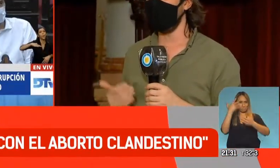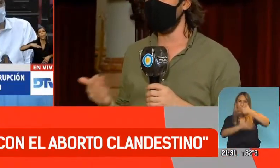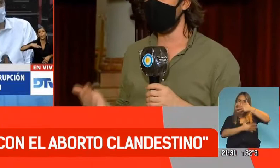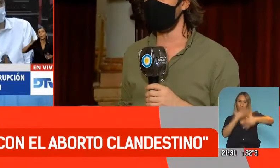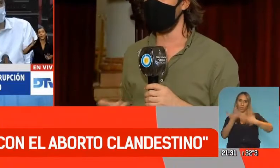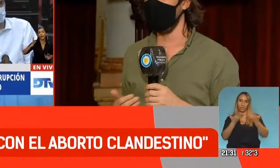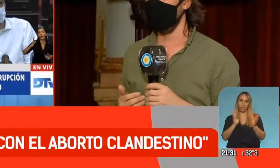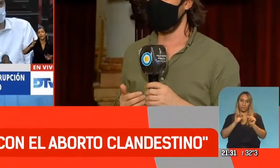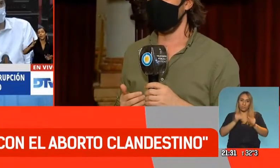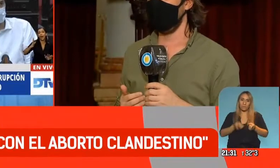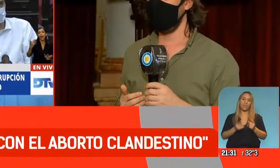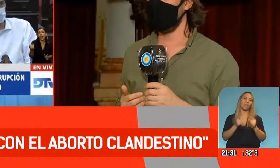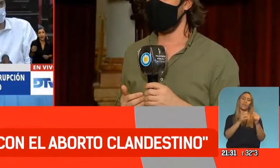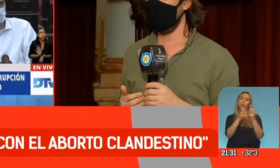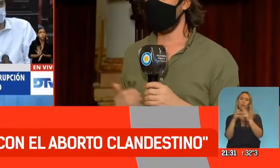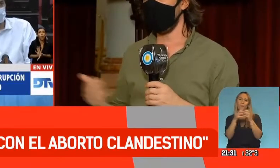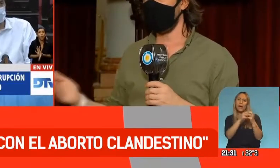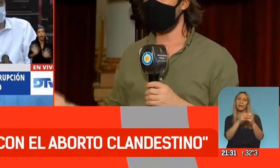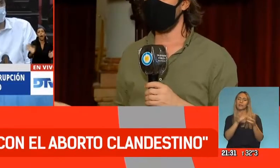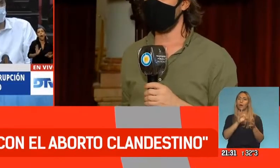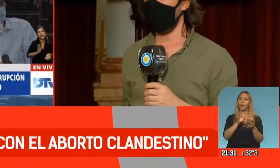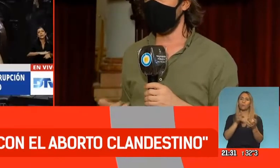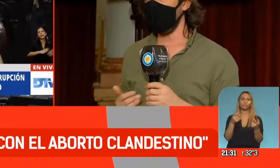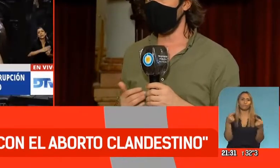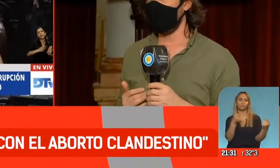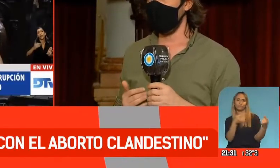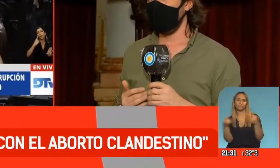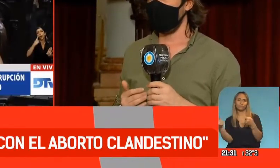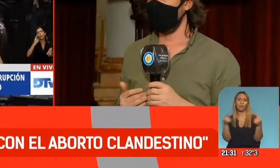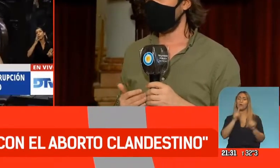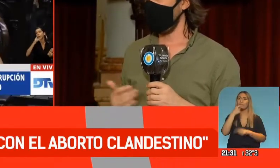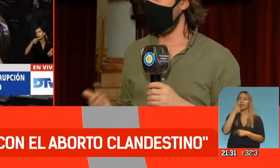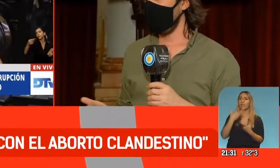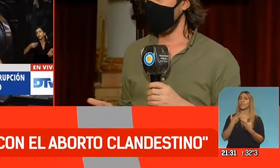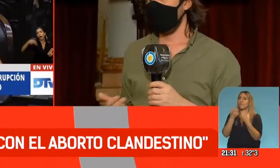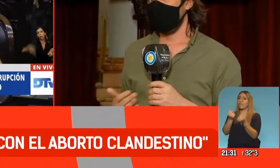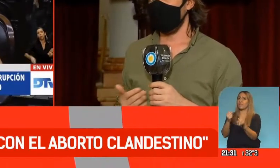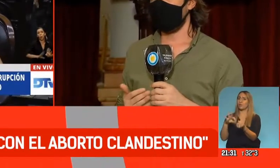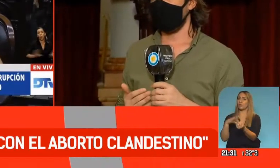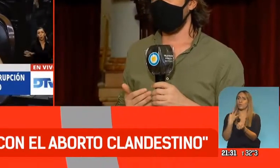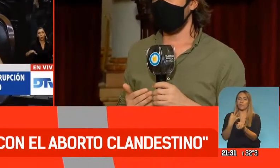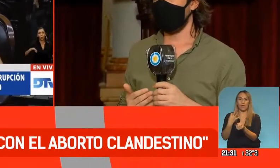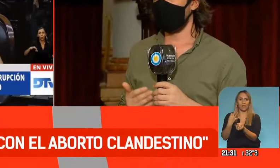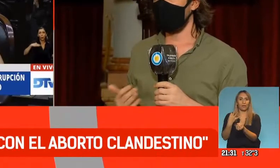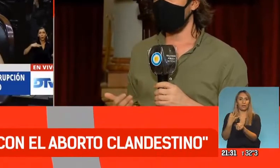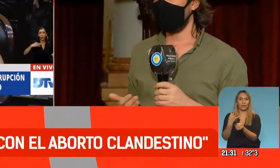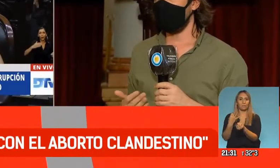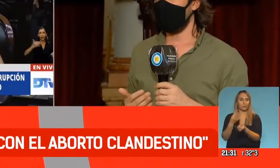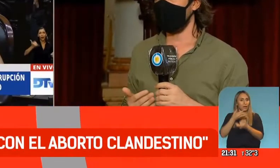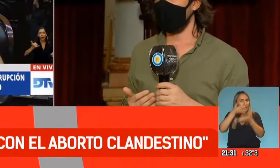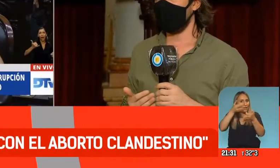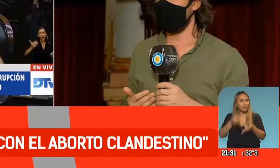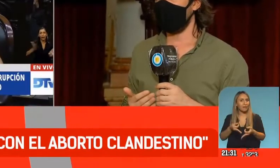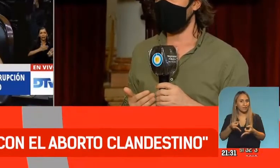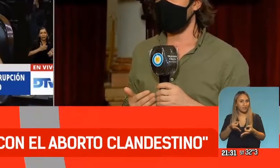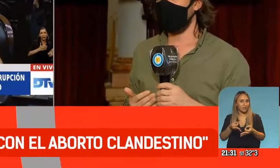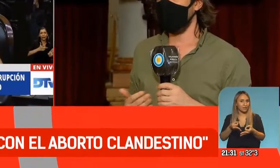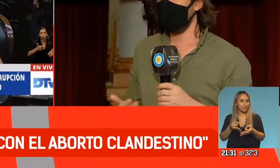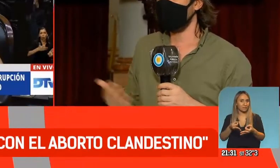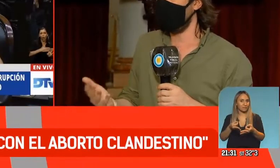también en el debate no hablando de la que defienden la vida una en realidad está claro que